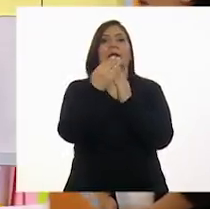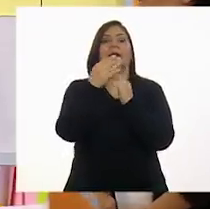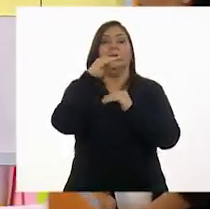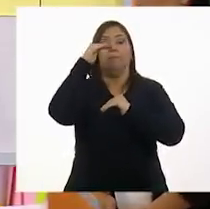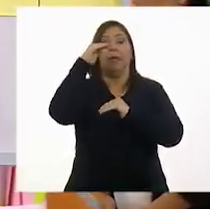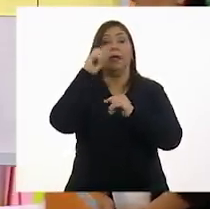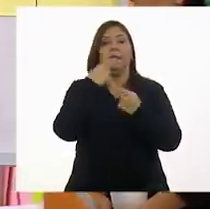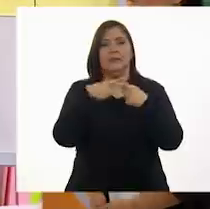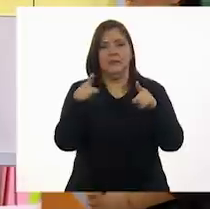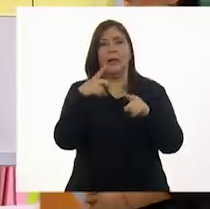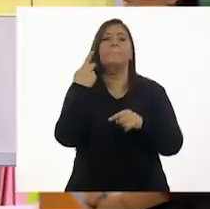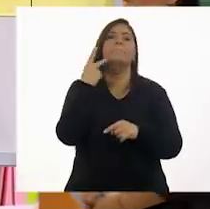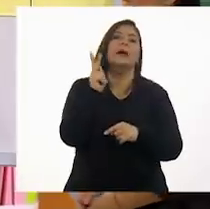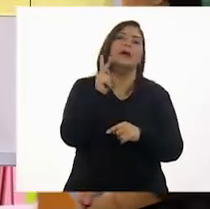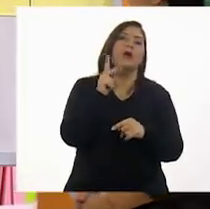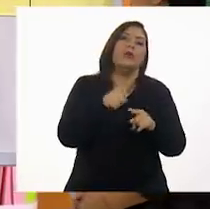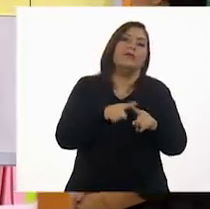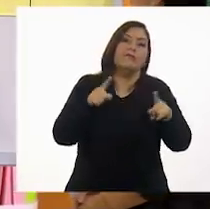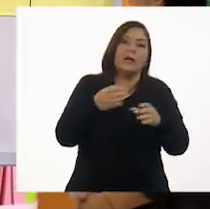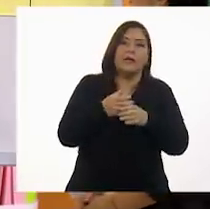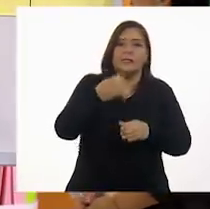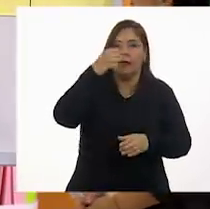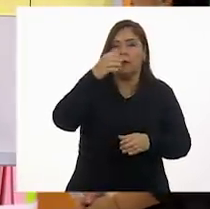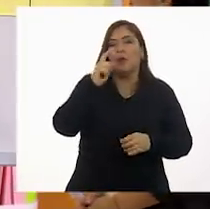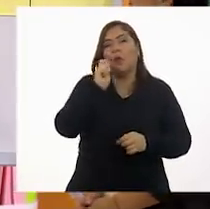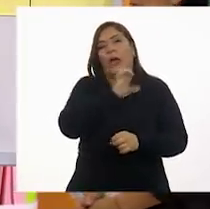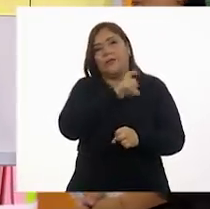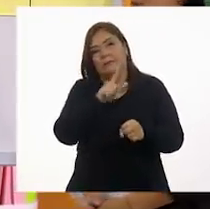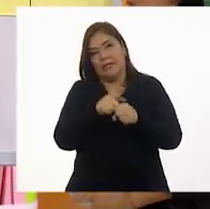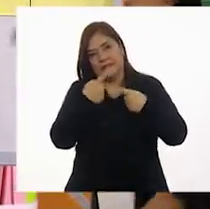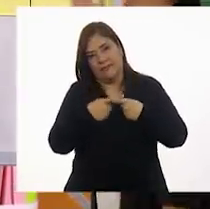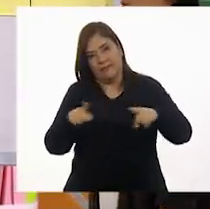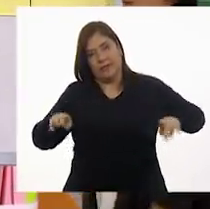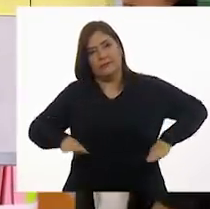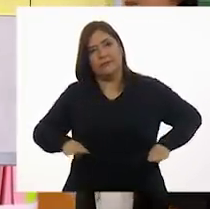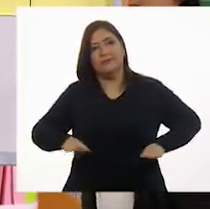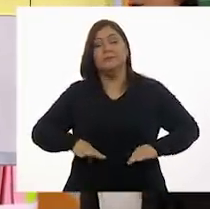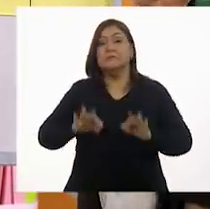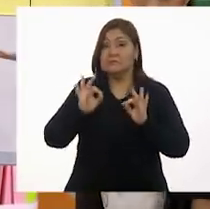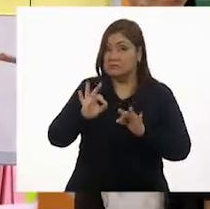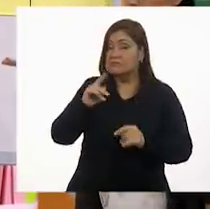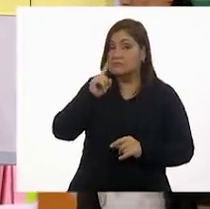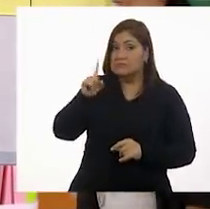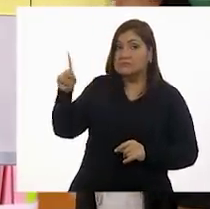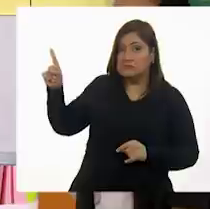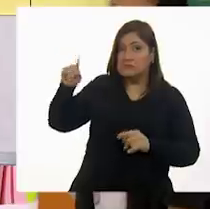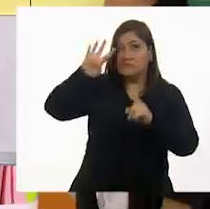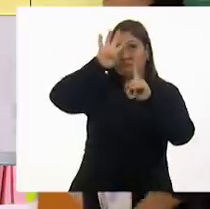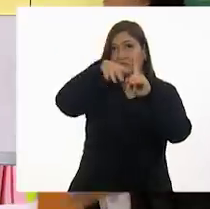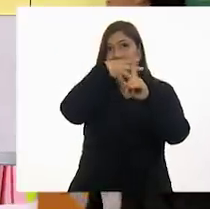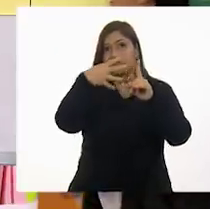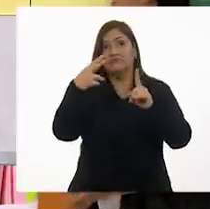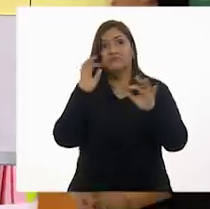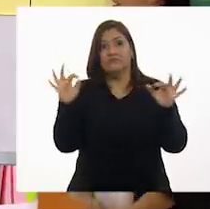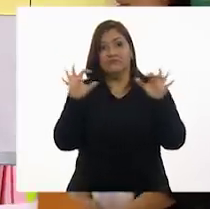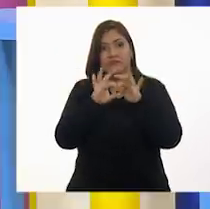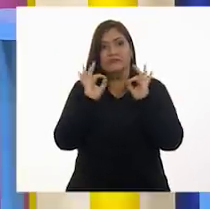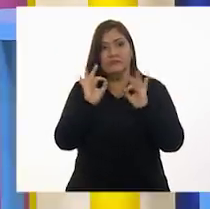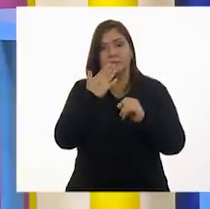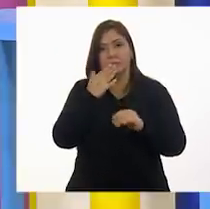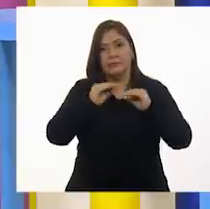es una figura especial. Así es. Pues nos quedó bastante bien nuestra tabla en el pizarrón. Y